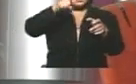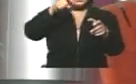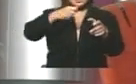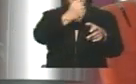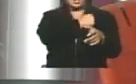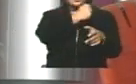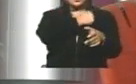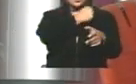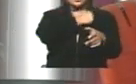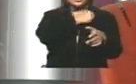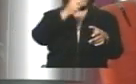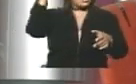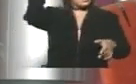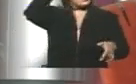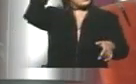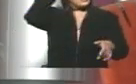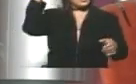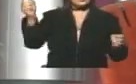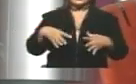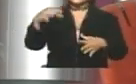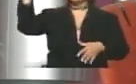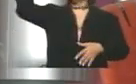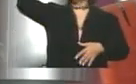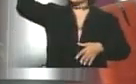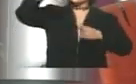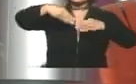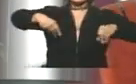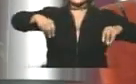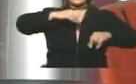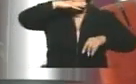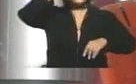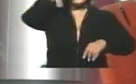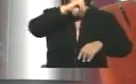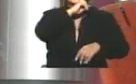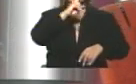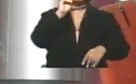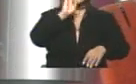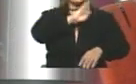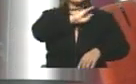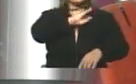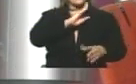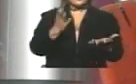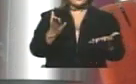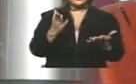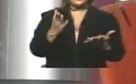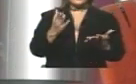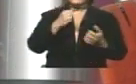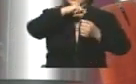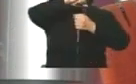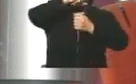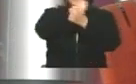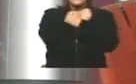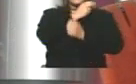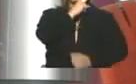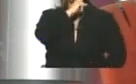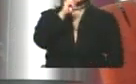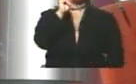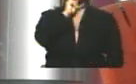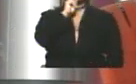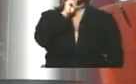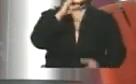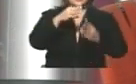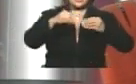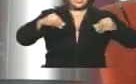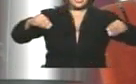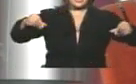aprendido nuestra parte indígena a venerar el sol, la tierra, que es su propia madre. Utilizamos palabras como Pachamama, cuando en Venezuela utilizamos